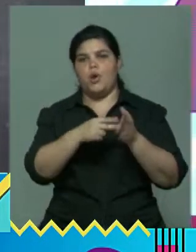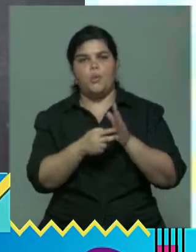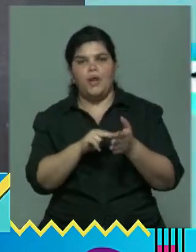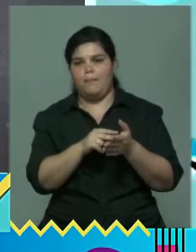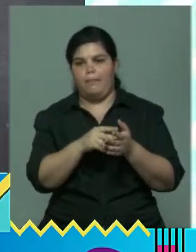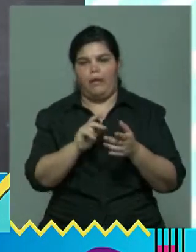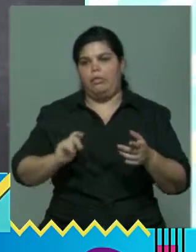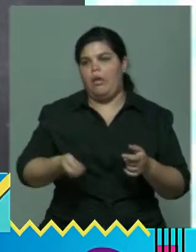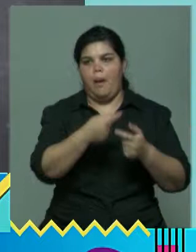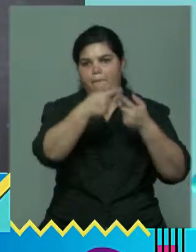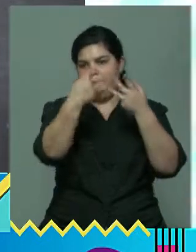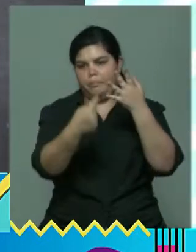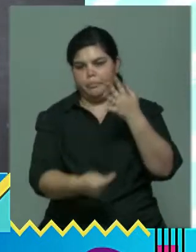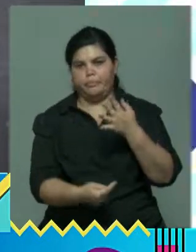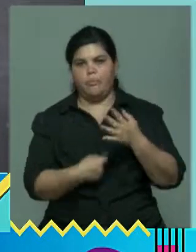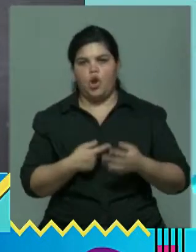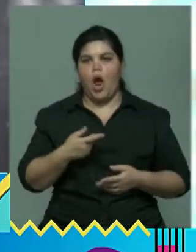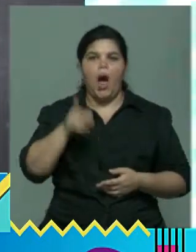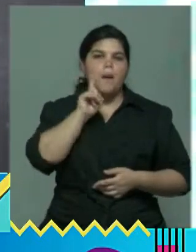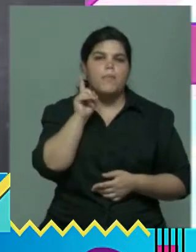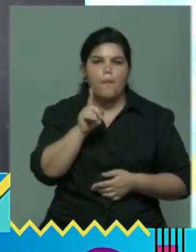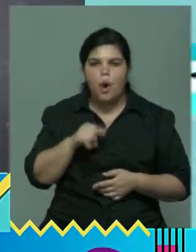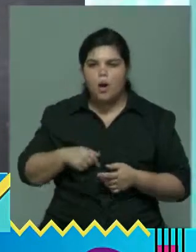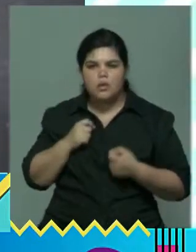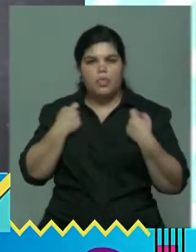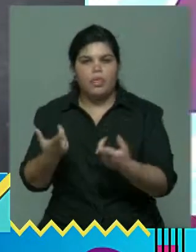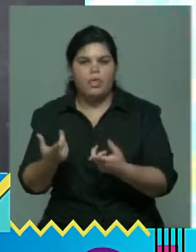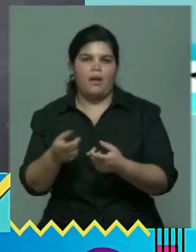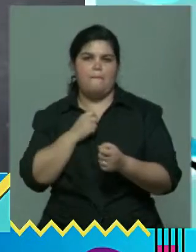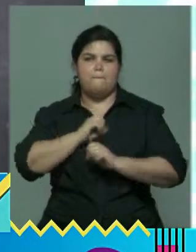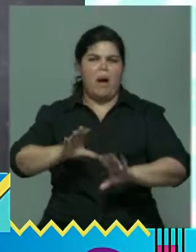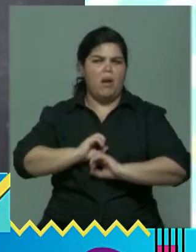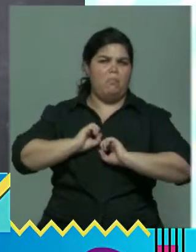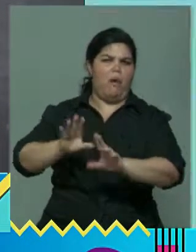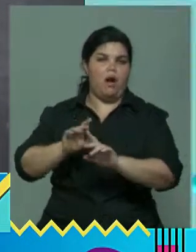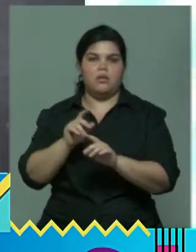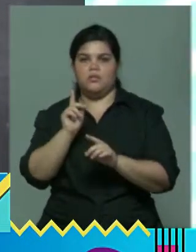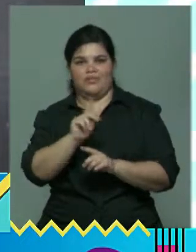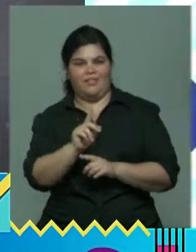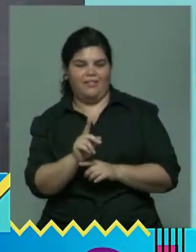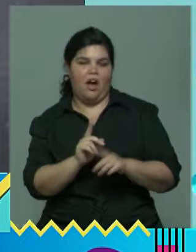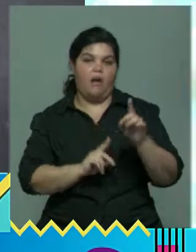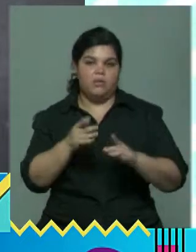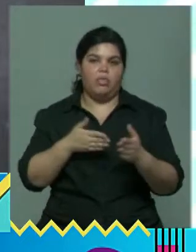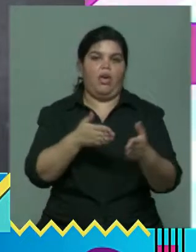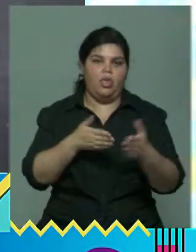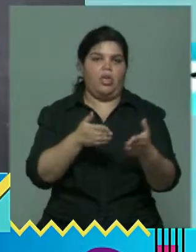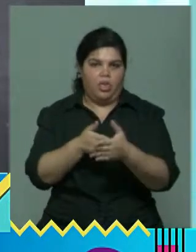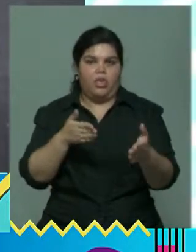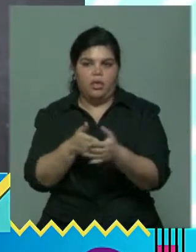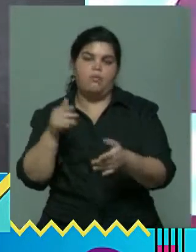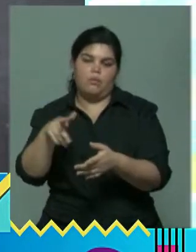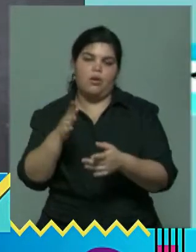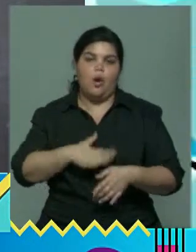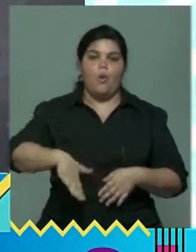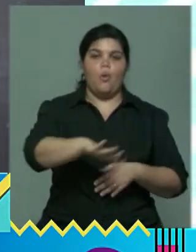no con una mala intención tal vez de una voluntad discriminatoria, sino porque tiene algún tipo de tope o de pared que se van encontrando y encuentran en un